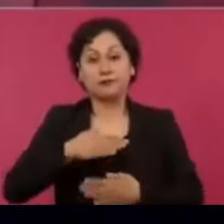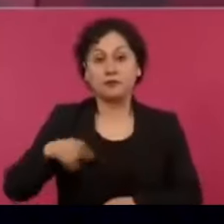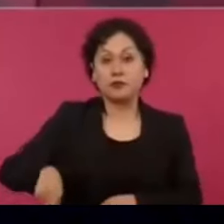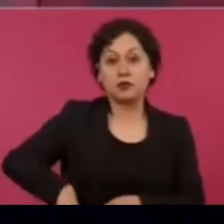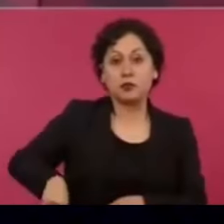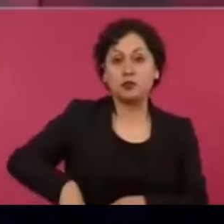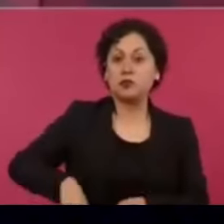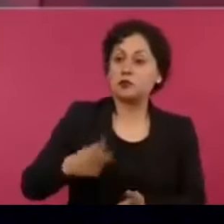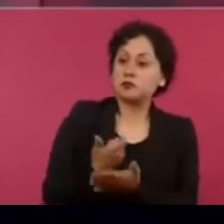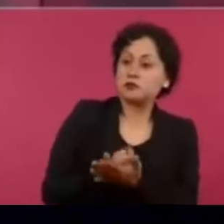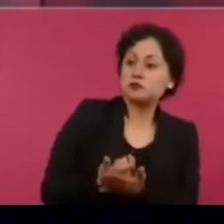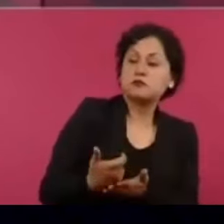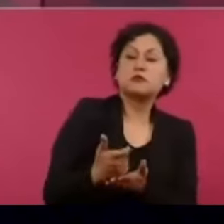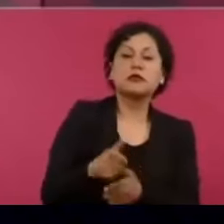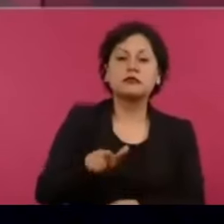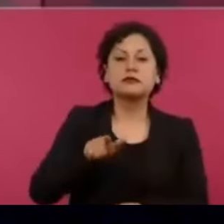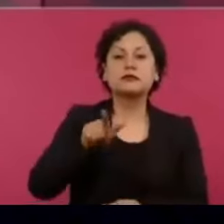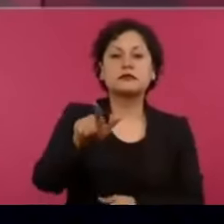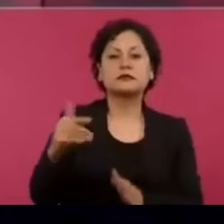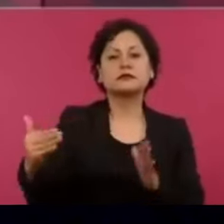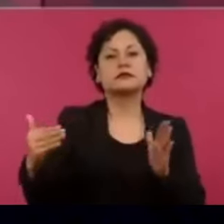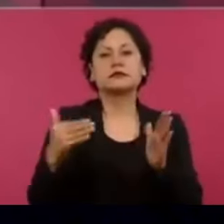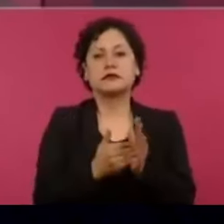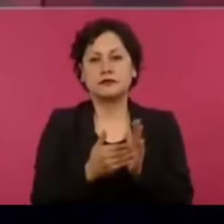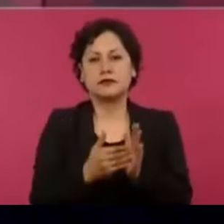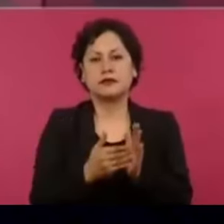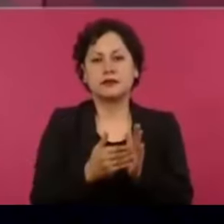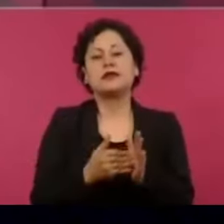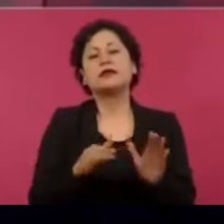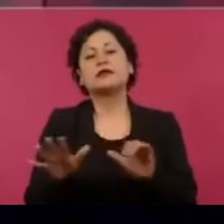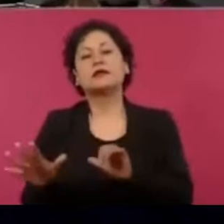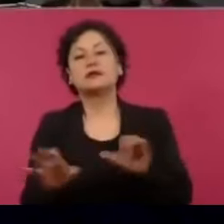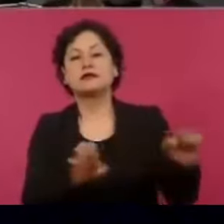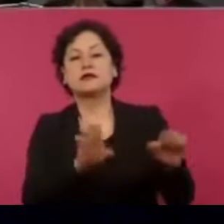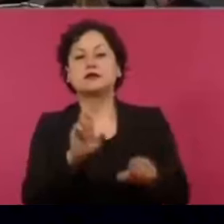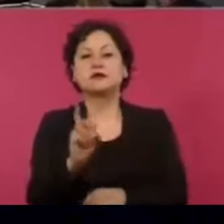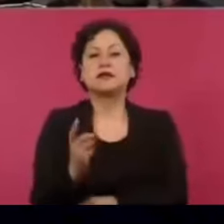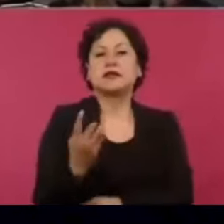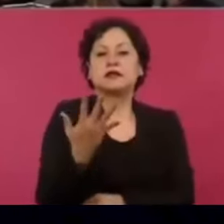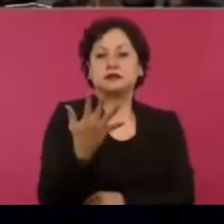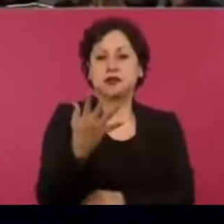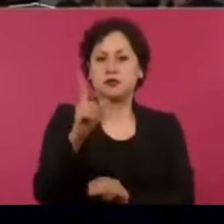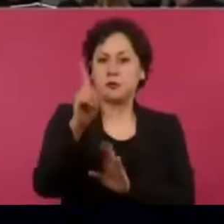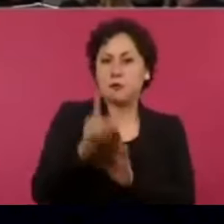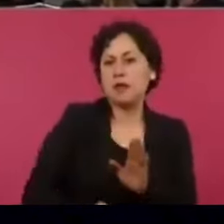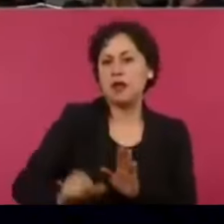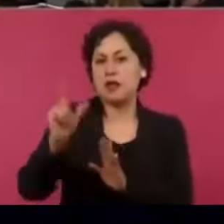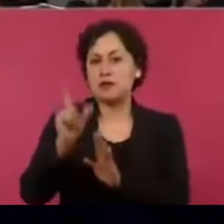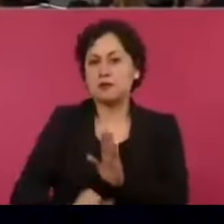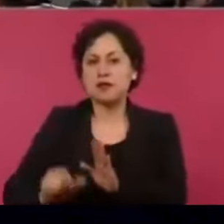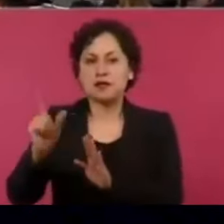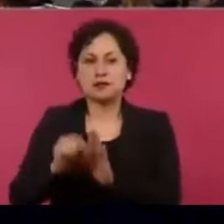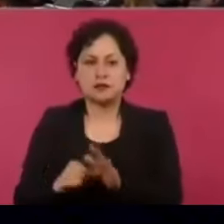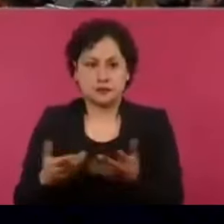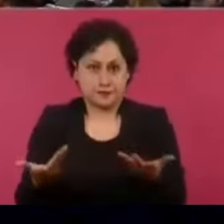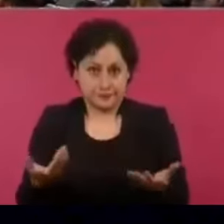17000 635 pesos mensuales es decir un